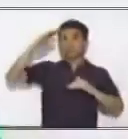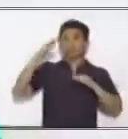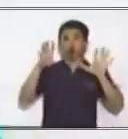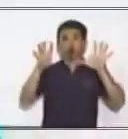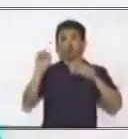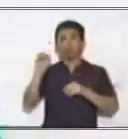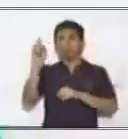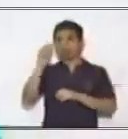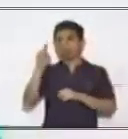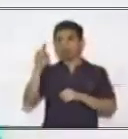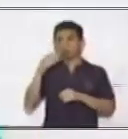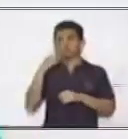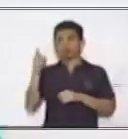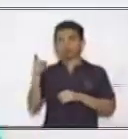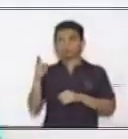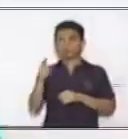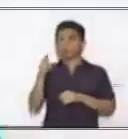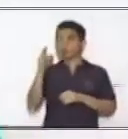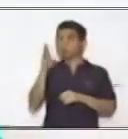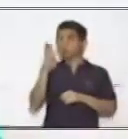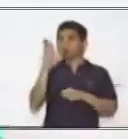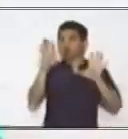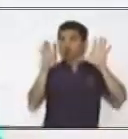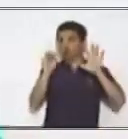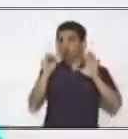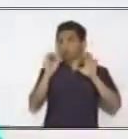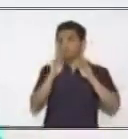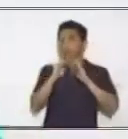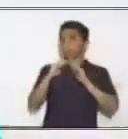Miren, ahí hay más de 90.